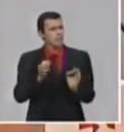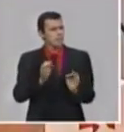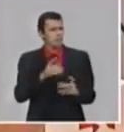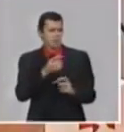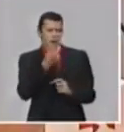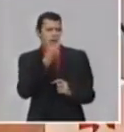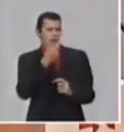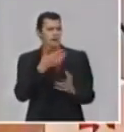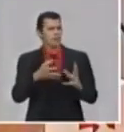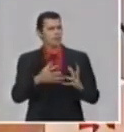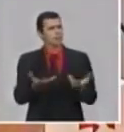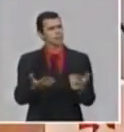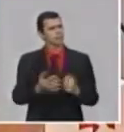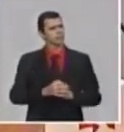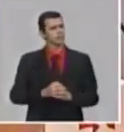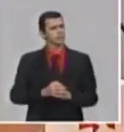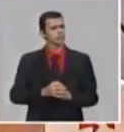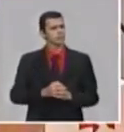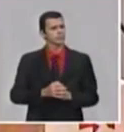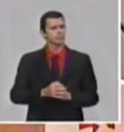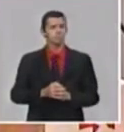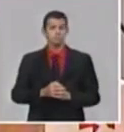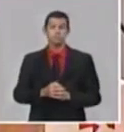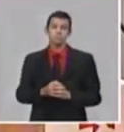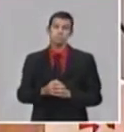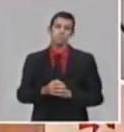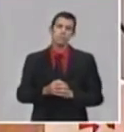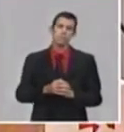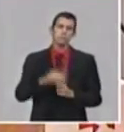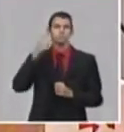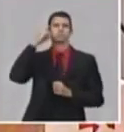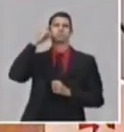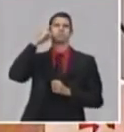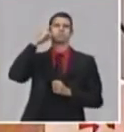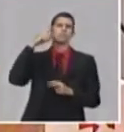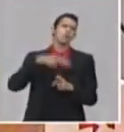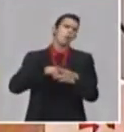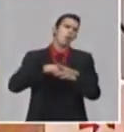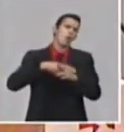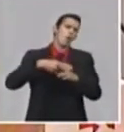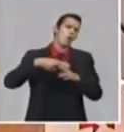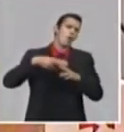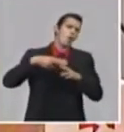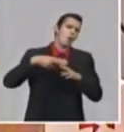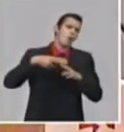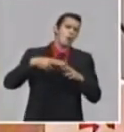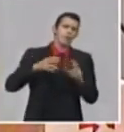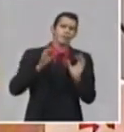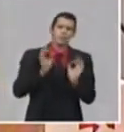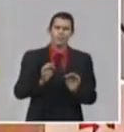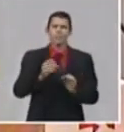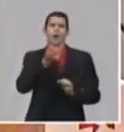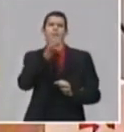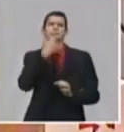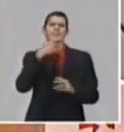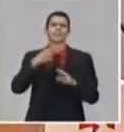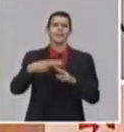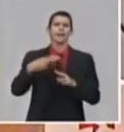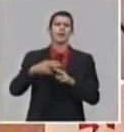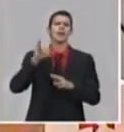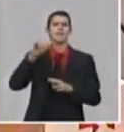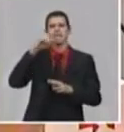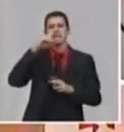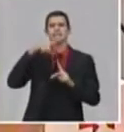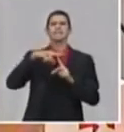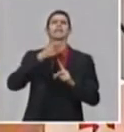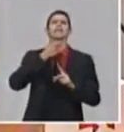el interferón tiene una historia larga. Yo creo que Cuba es líder en el tema del interferón. No es casual esto que